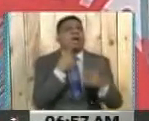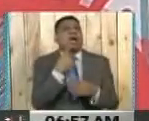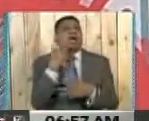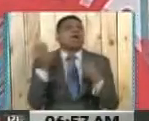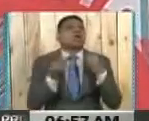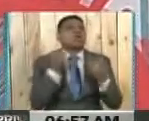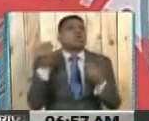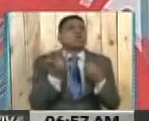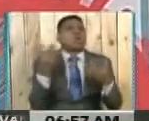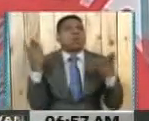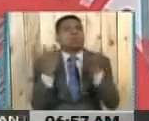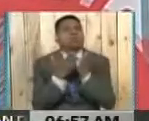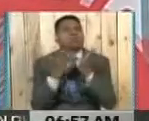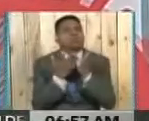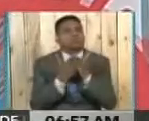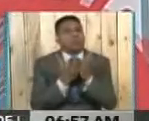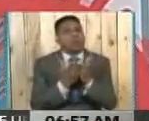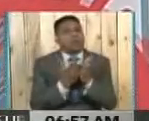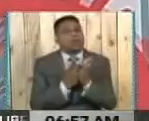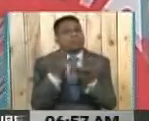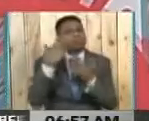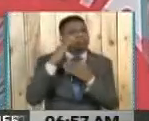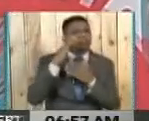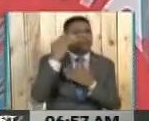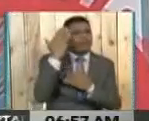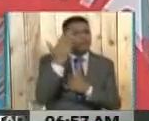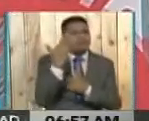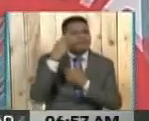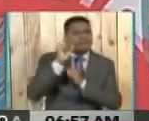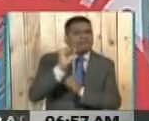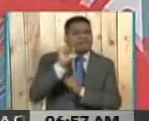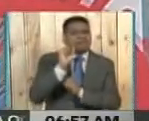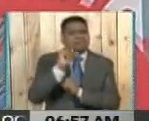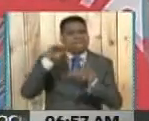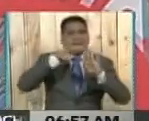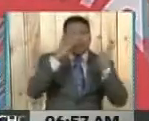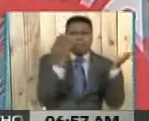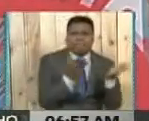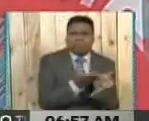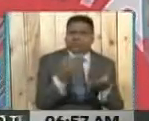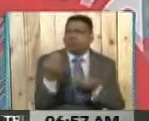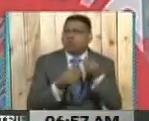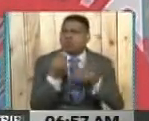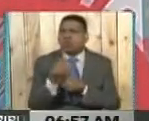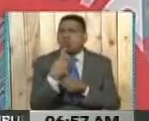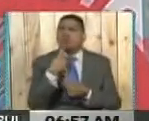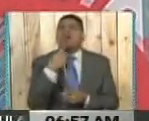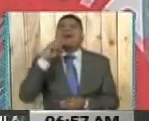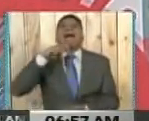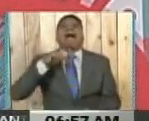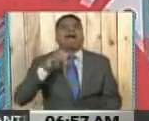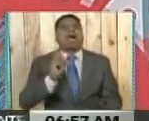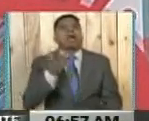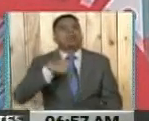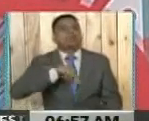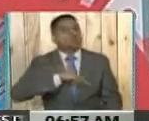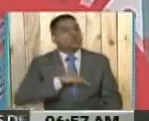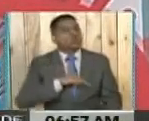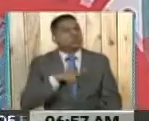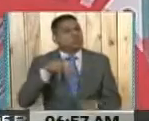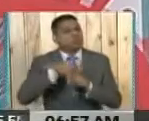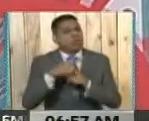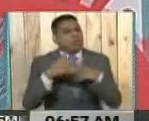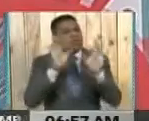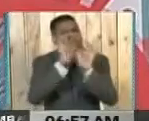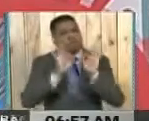identidad frente al mundo, cuál es nuestra herramienta crítica de análisis